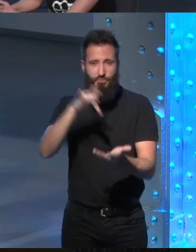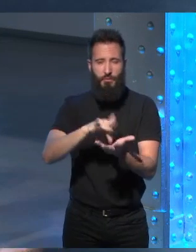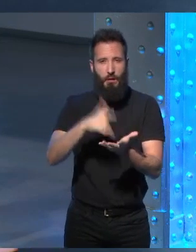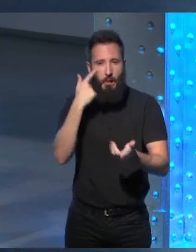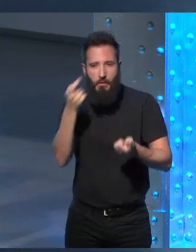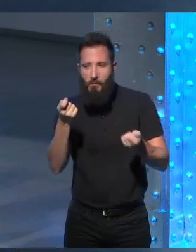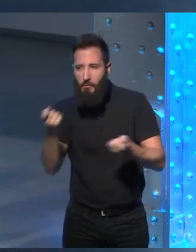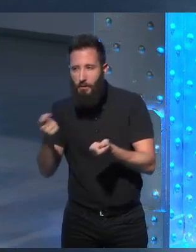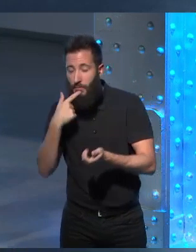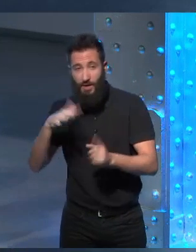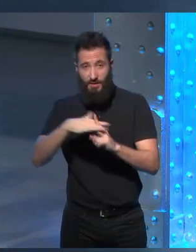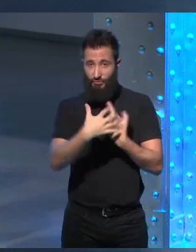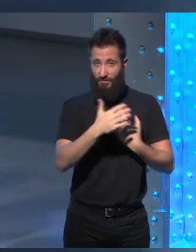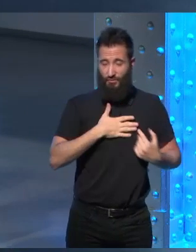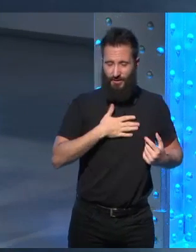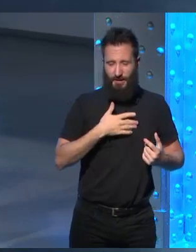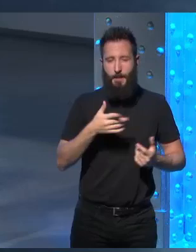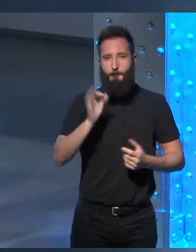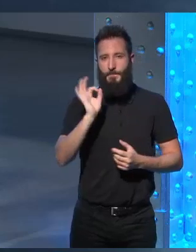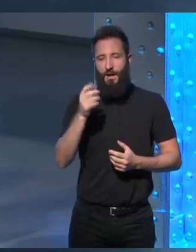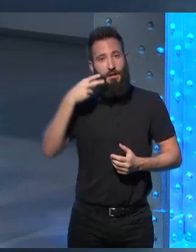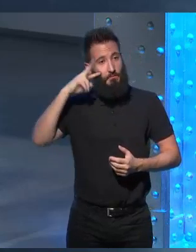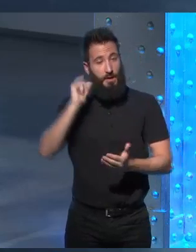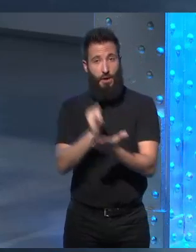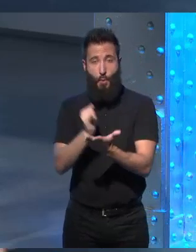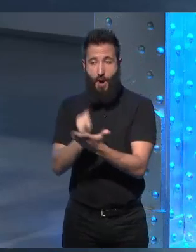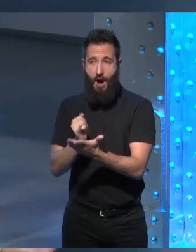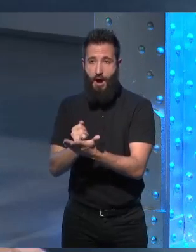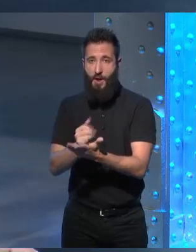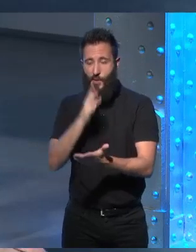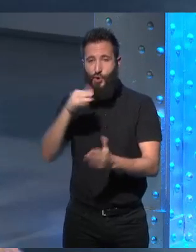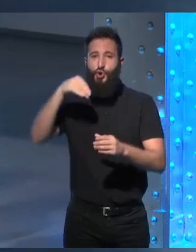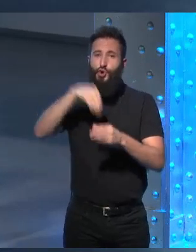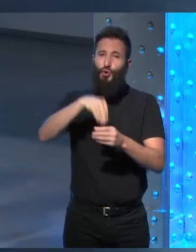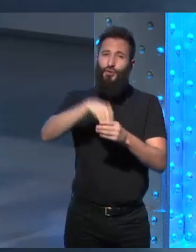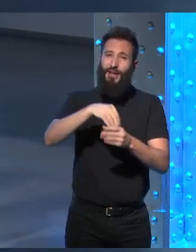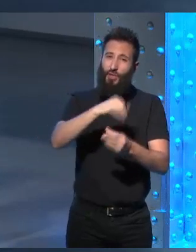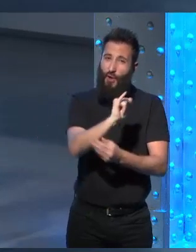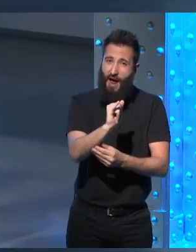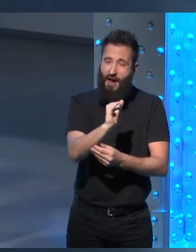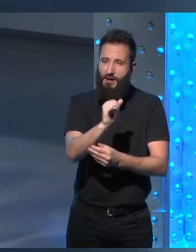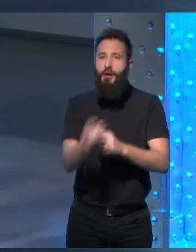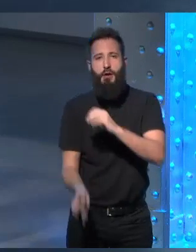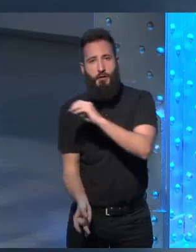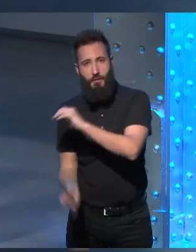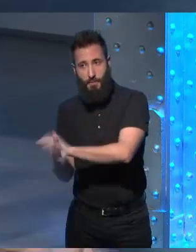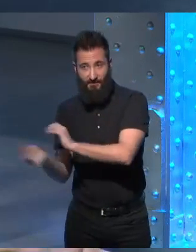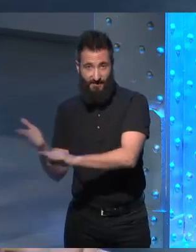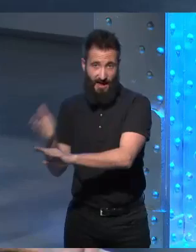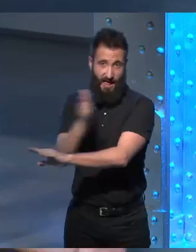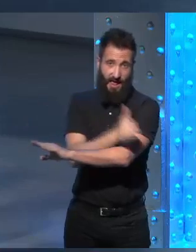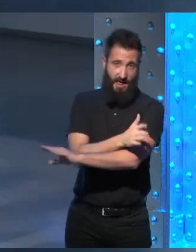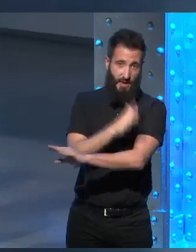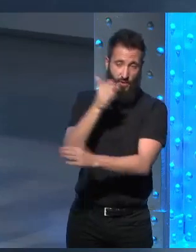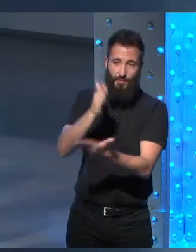nuestro caso, por ejemplo, hemos experimentado con el... Quiero decir, hay contenido que tenemos que ha sido producido por una productora